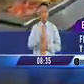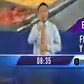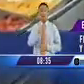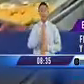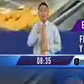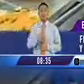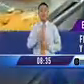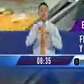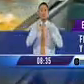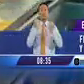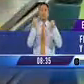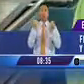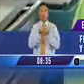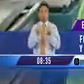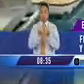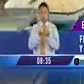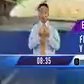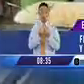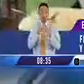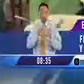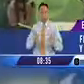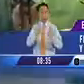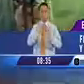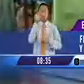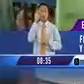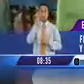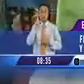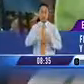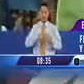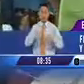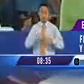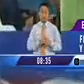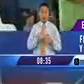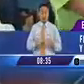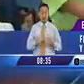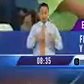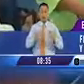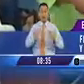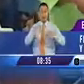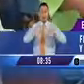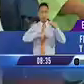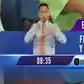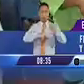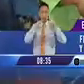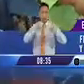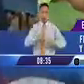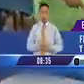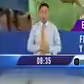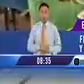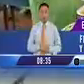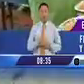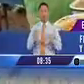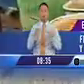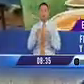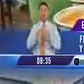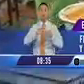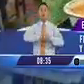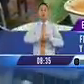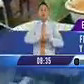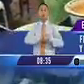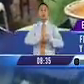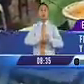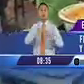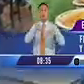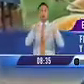una de las organizaciones más emblemáticas del sur de Quito, que permanentemente ha construido esto, que es precisamente la Asociación Solidaridad, que en este momento